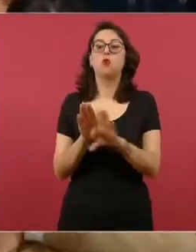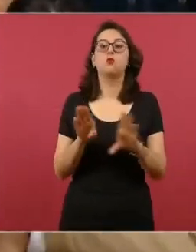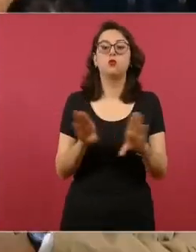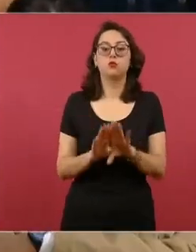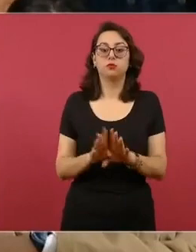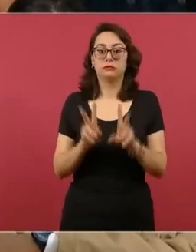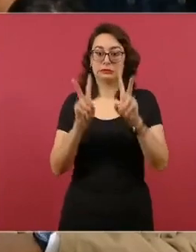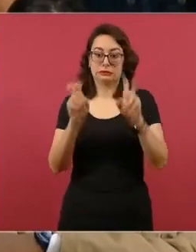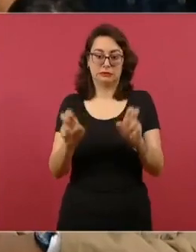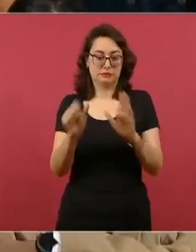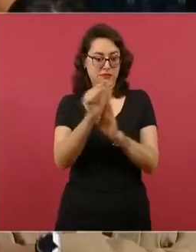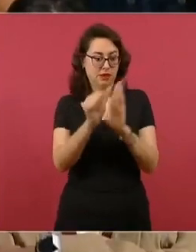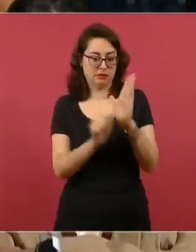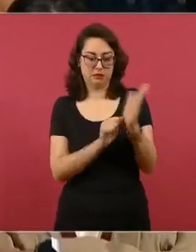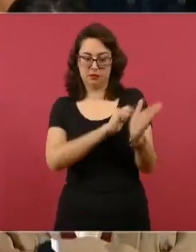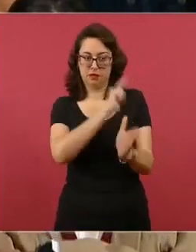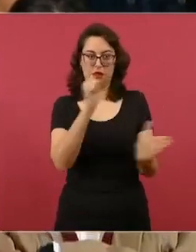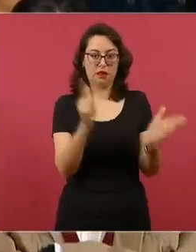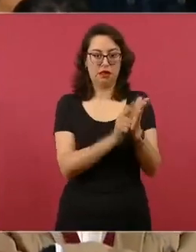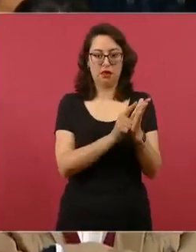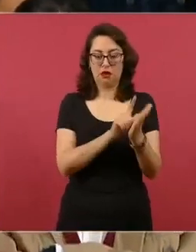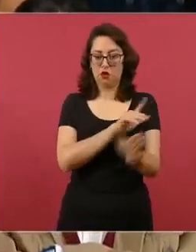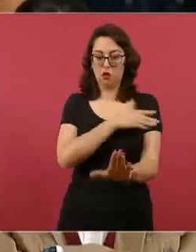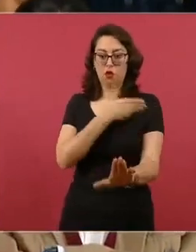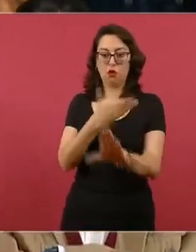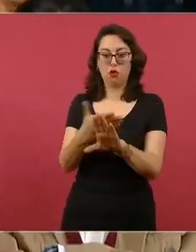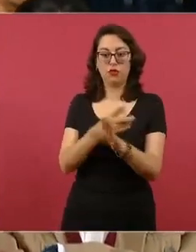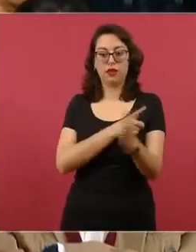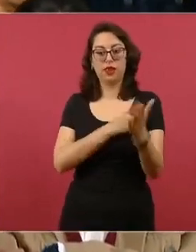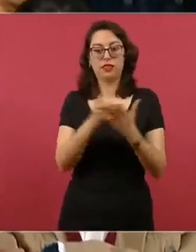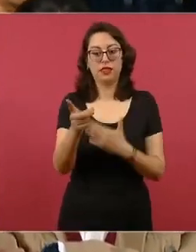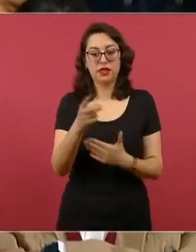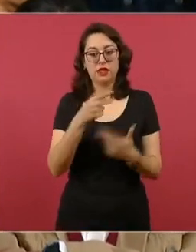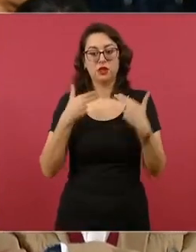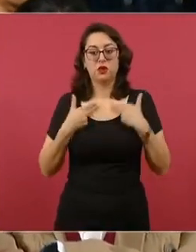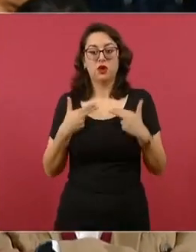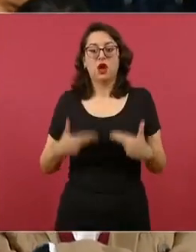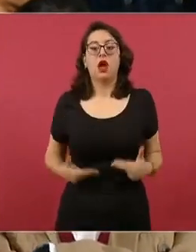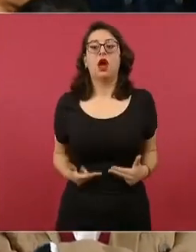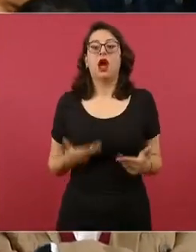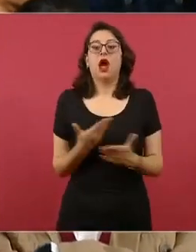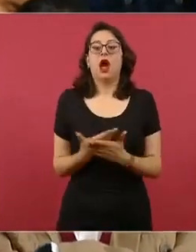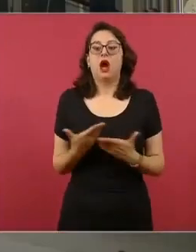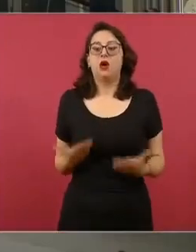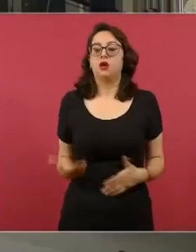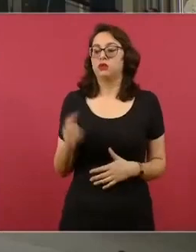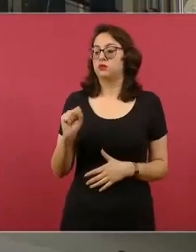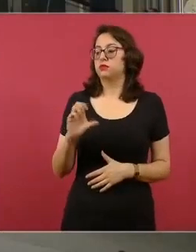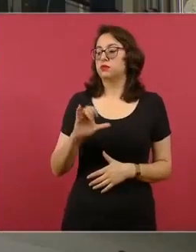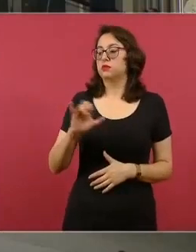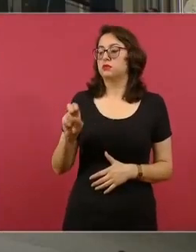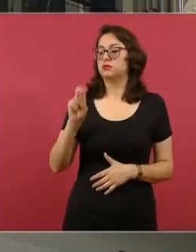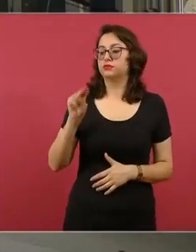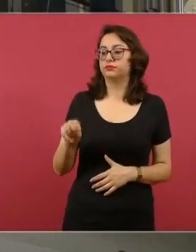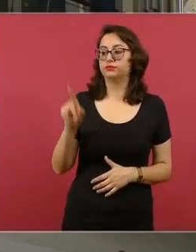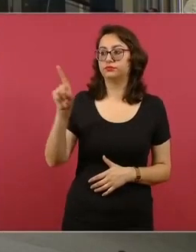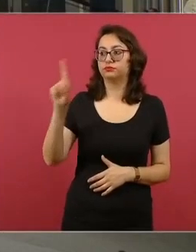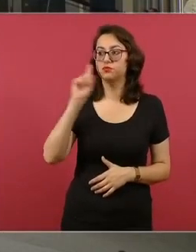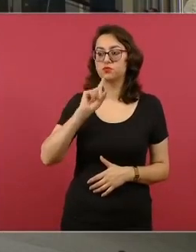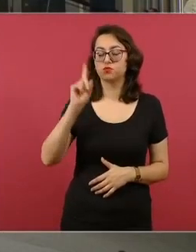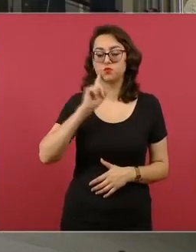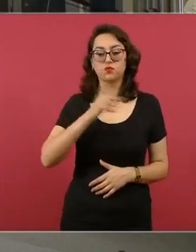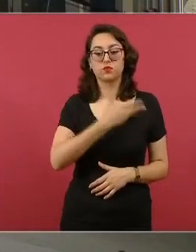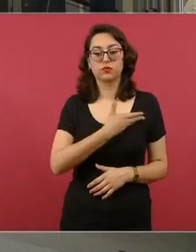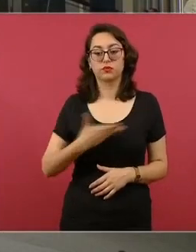derechos humanos, tomando en cuenta la llegada de la ministra Norma Lucía Piña Hernández como presidenta de la Suprema Corte de